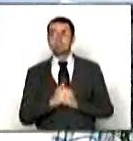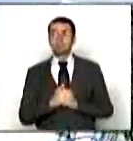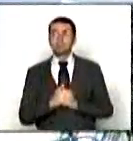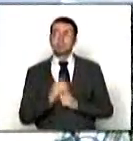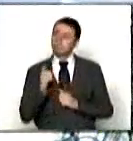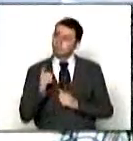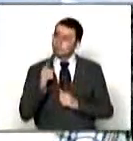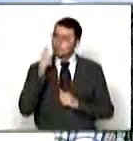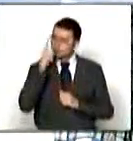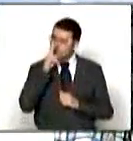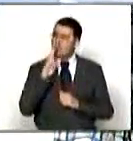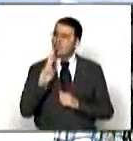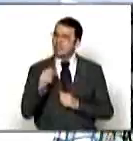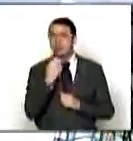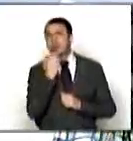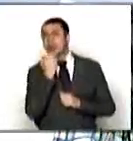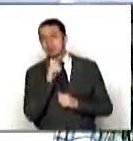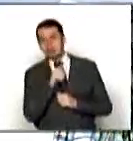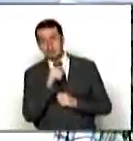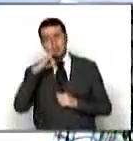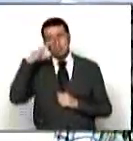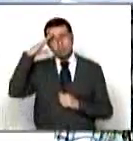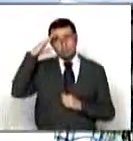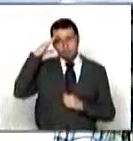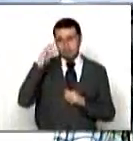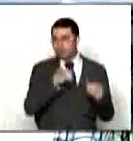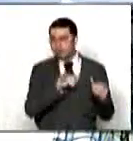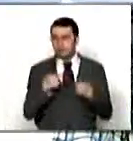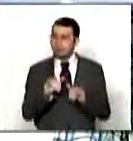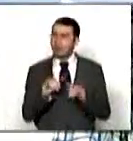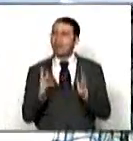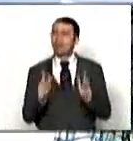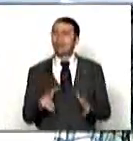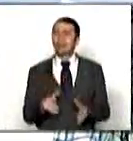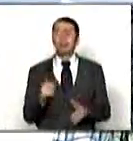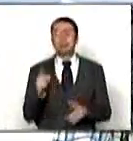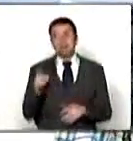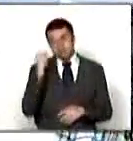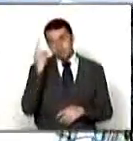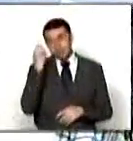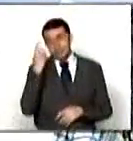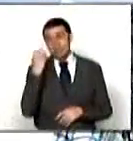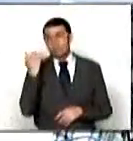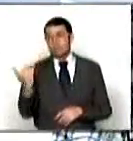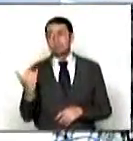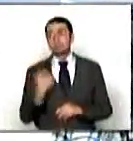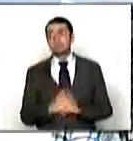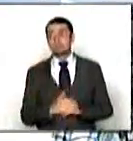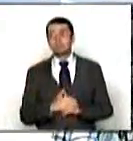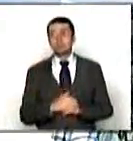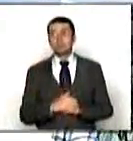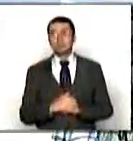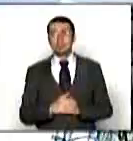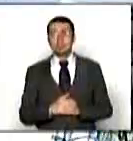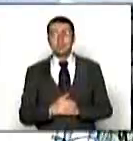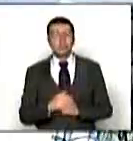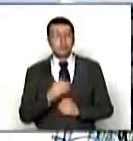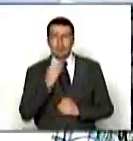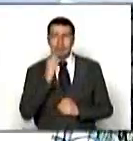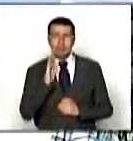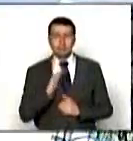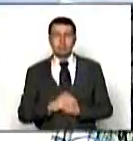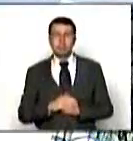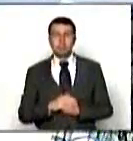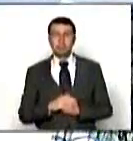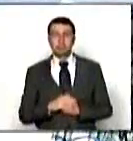ese símil que hizo usted de las defensas con la policía y el ejército, bueno, y todas estas cosas. ¿Hay forma